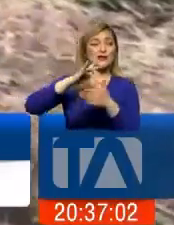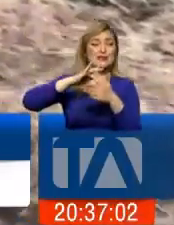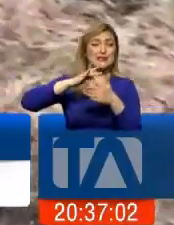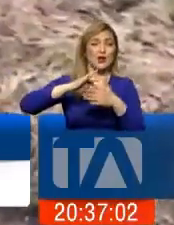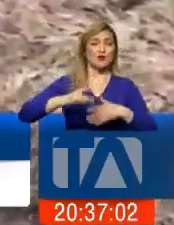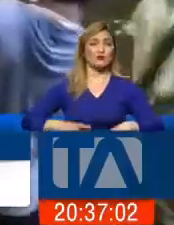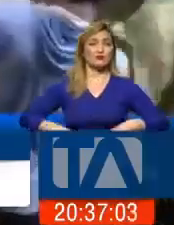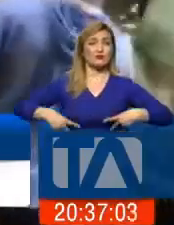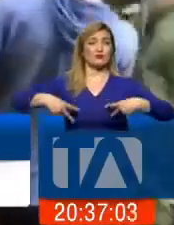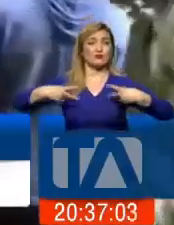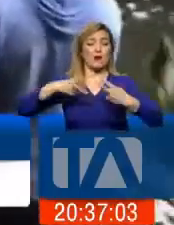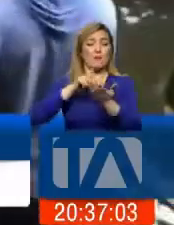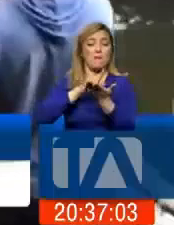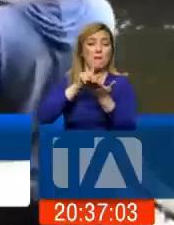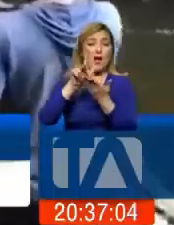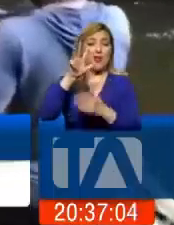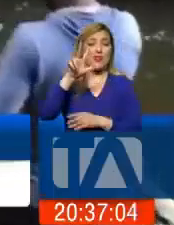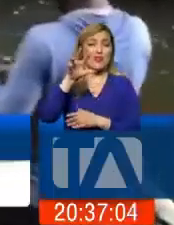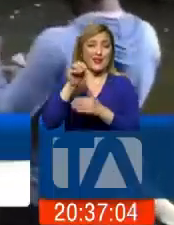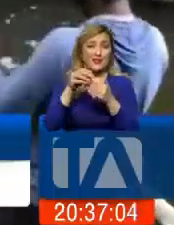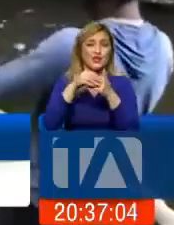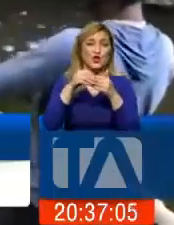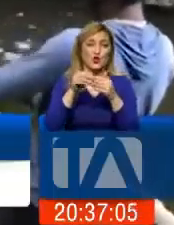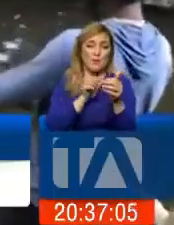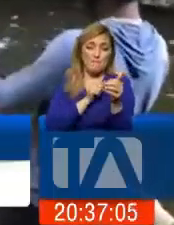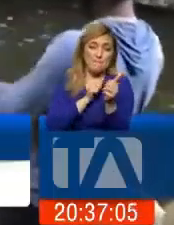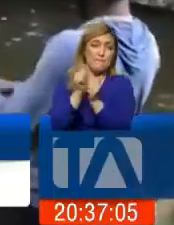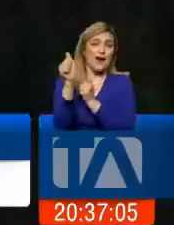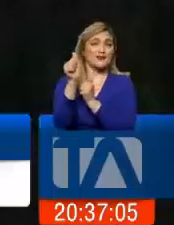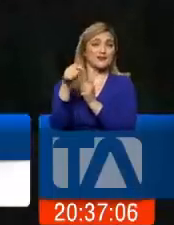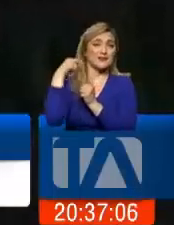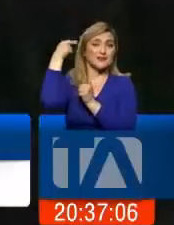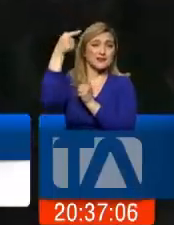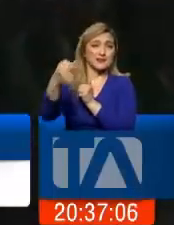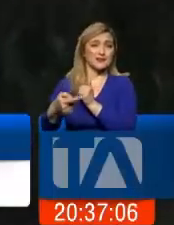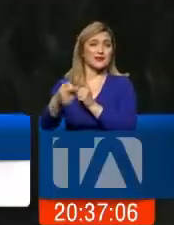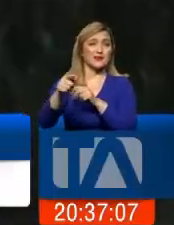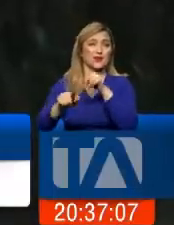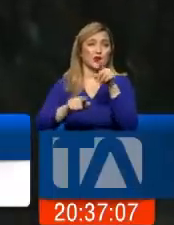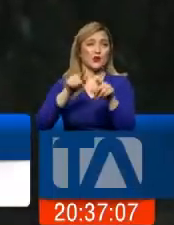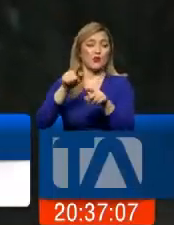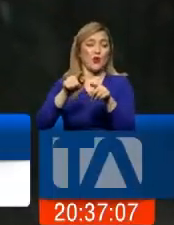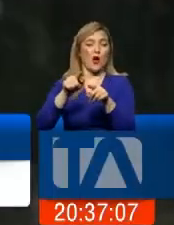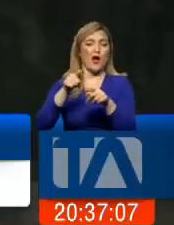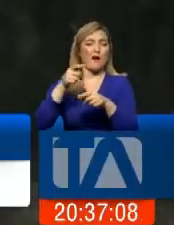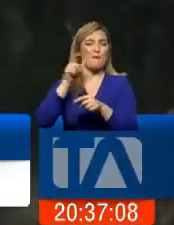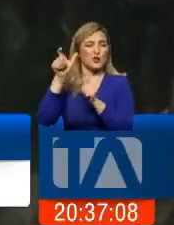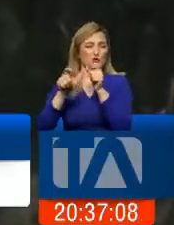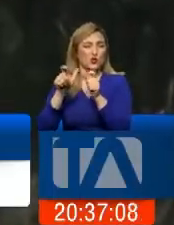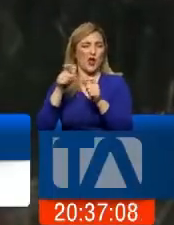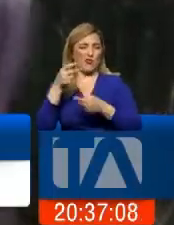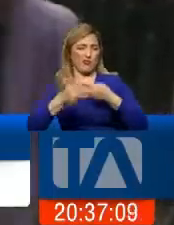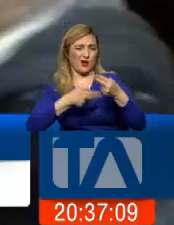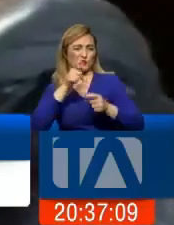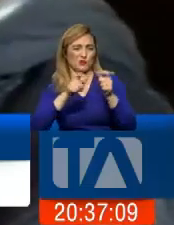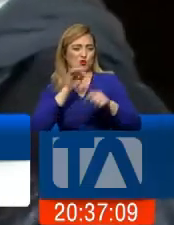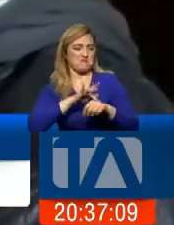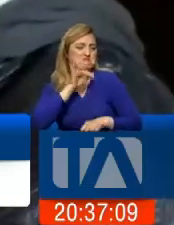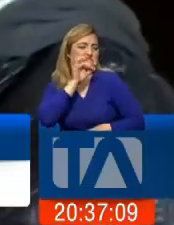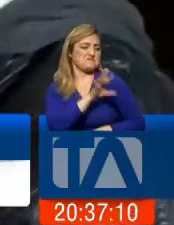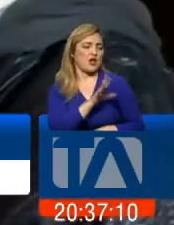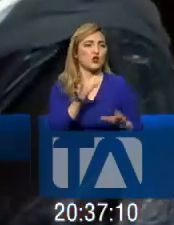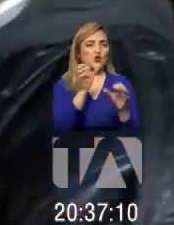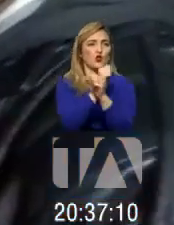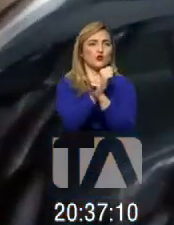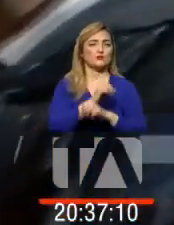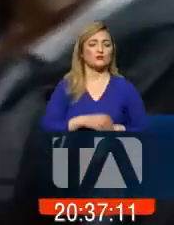riesgo sus vidas y pagando hasta $30 para cruzar la frontera, donde muchas veces son abandonados en la oscuridad de la noche. Pues